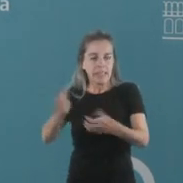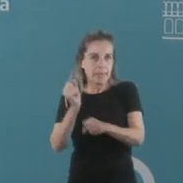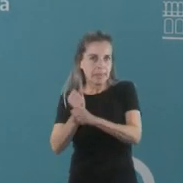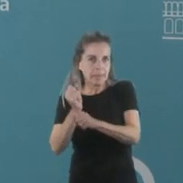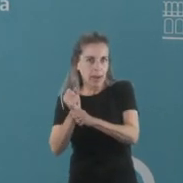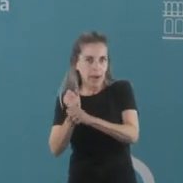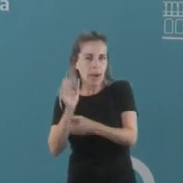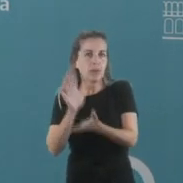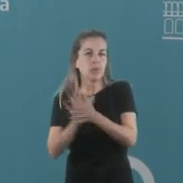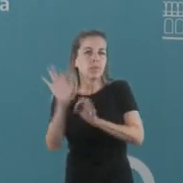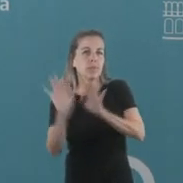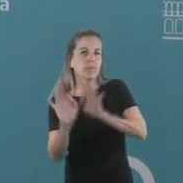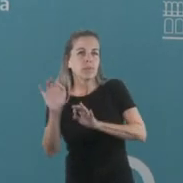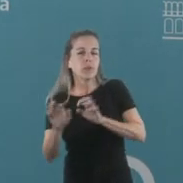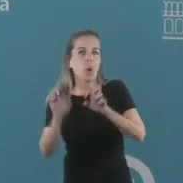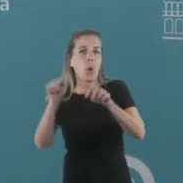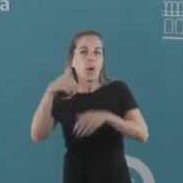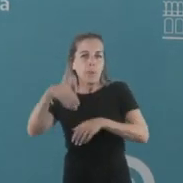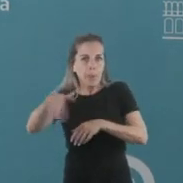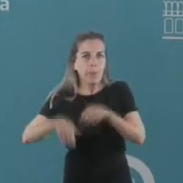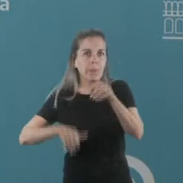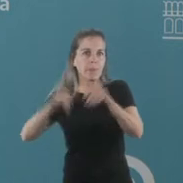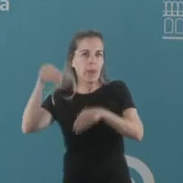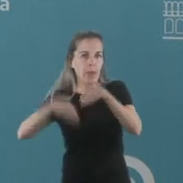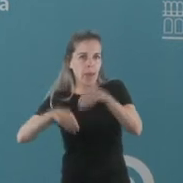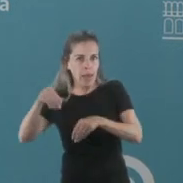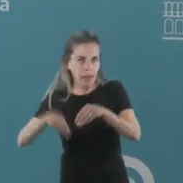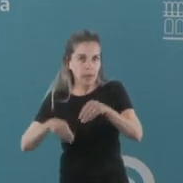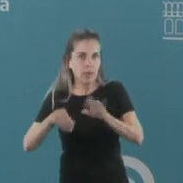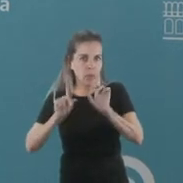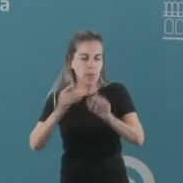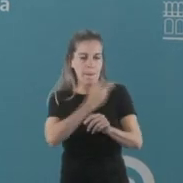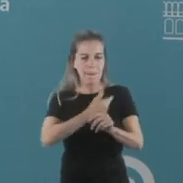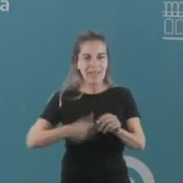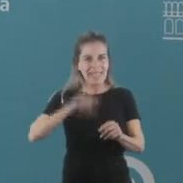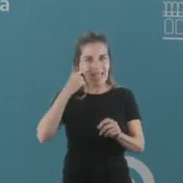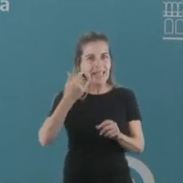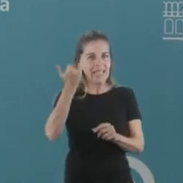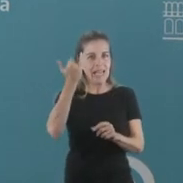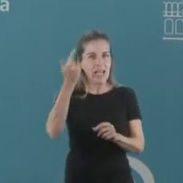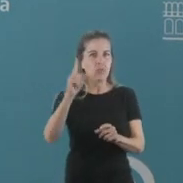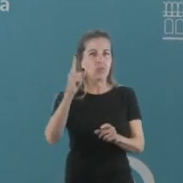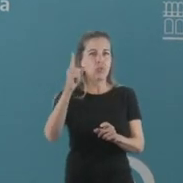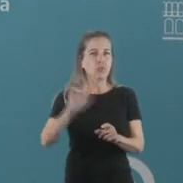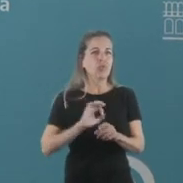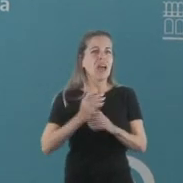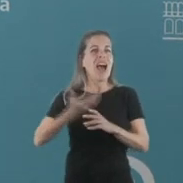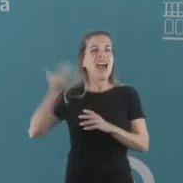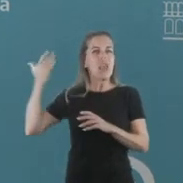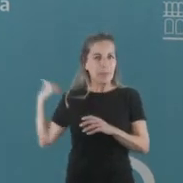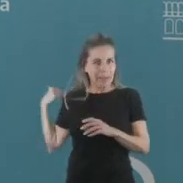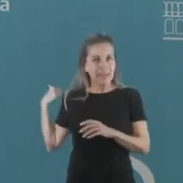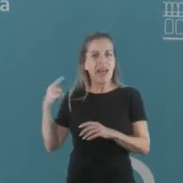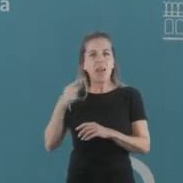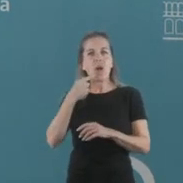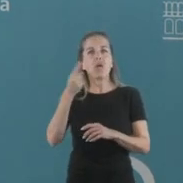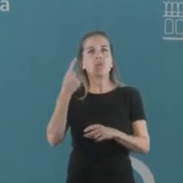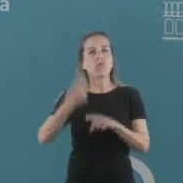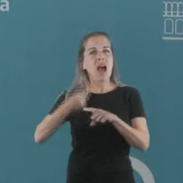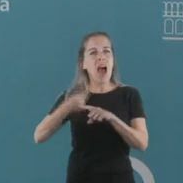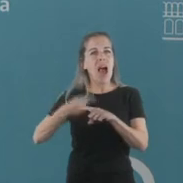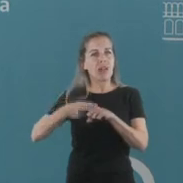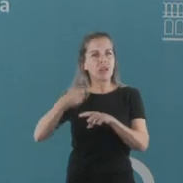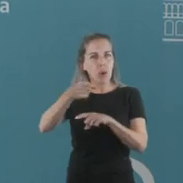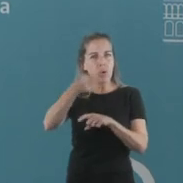sobre la estrategia electoral. Mira, el presidente hace ya más de un año, el 17 de noviembre del año pasado, dijo en un acto aquí donde